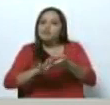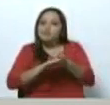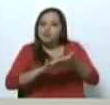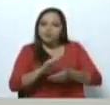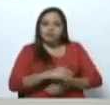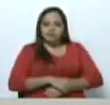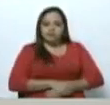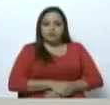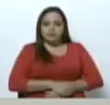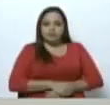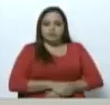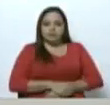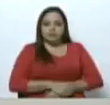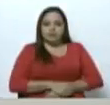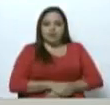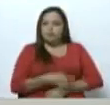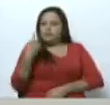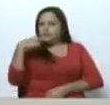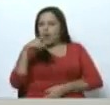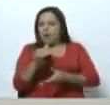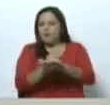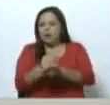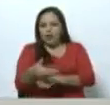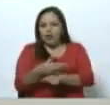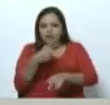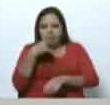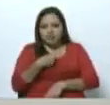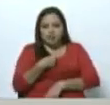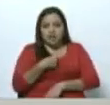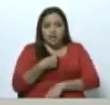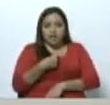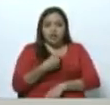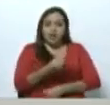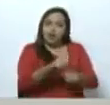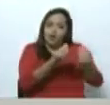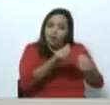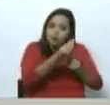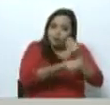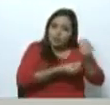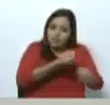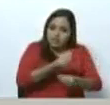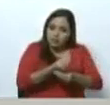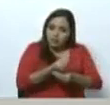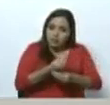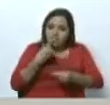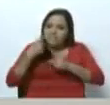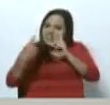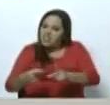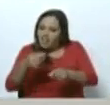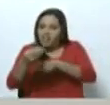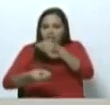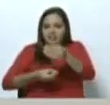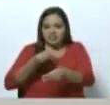dijera un gran amigo de nosotros, ¿cómo lo hacemos? Haciéndolo.